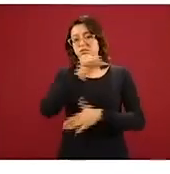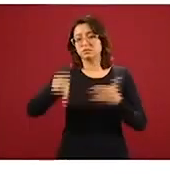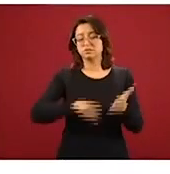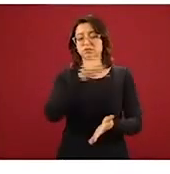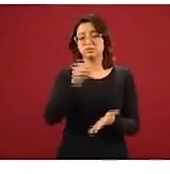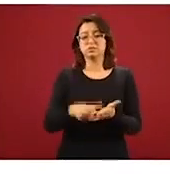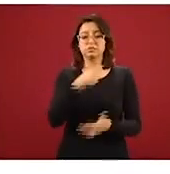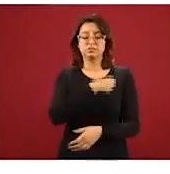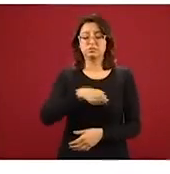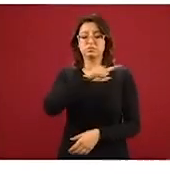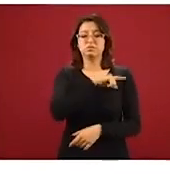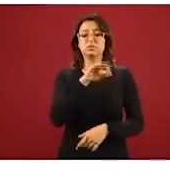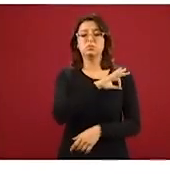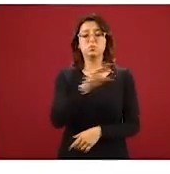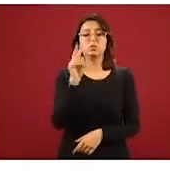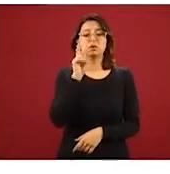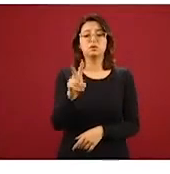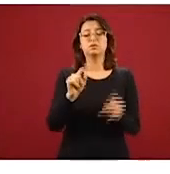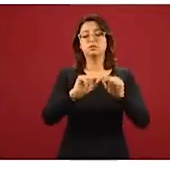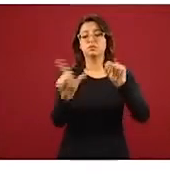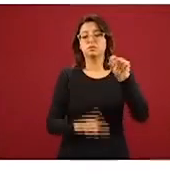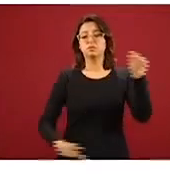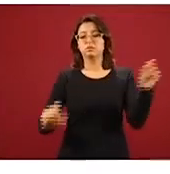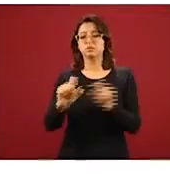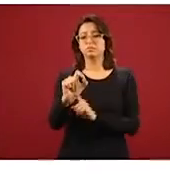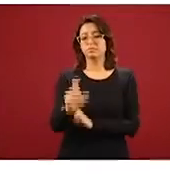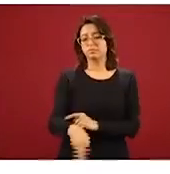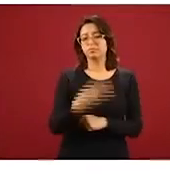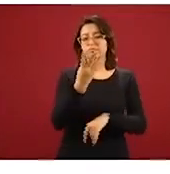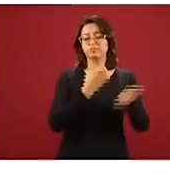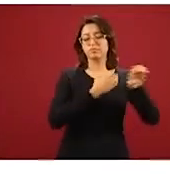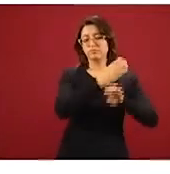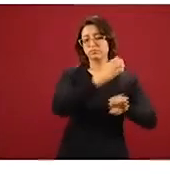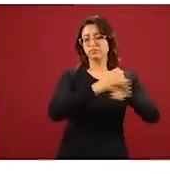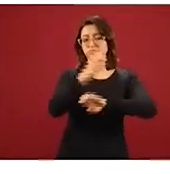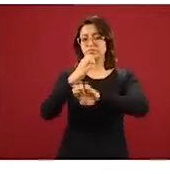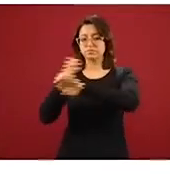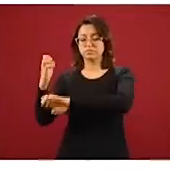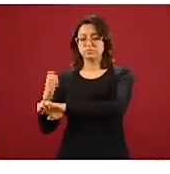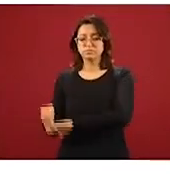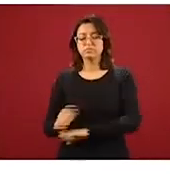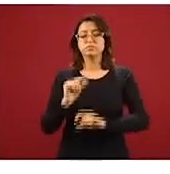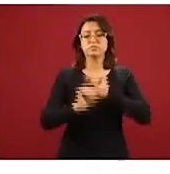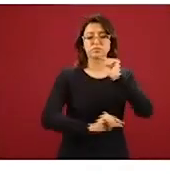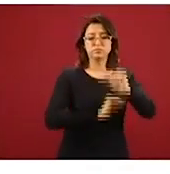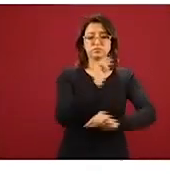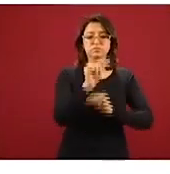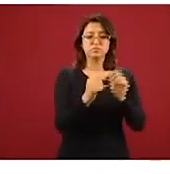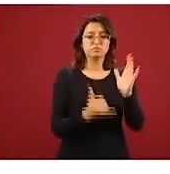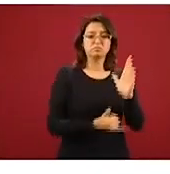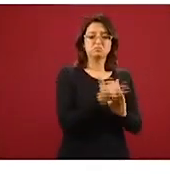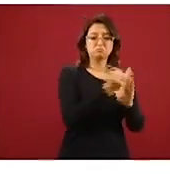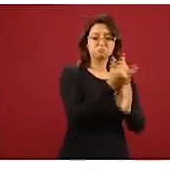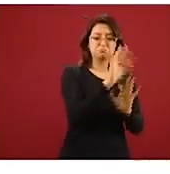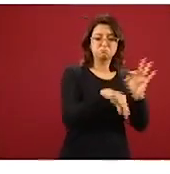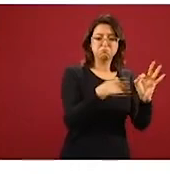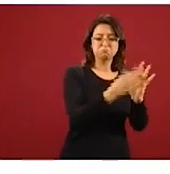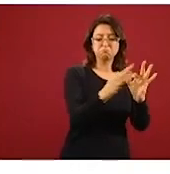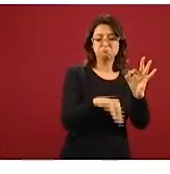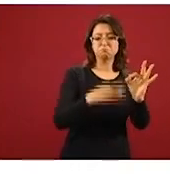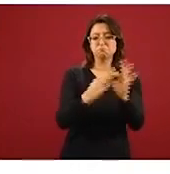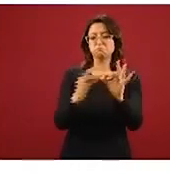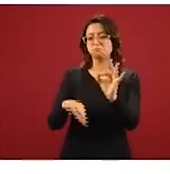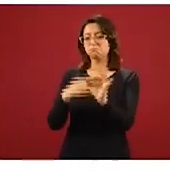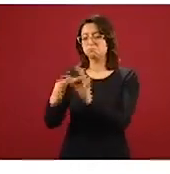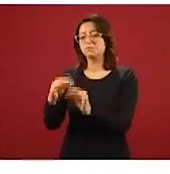Pueden ver en el mapa las 24 entidades federativas, de modo que queremos ir cubriendo todos los rincones del país para que